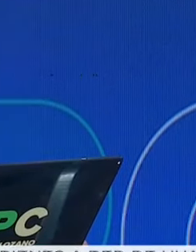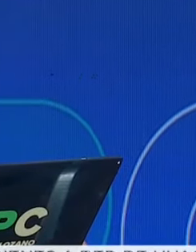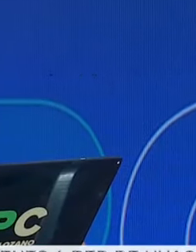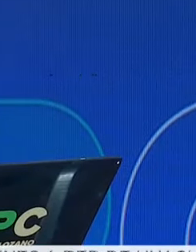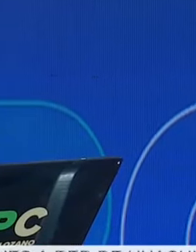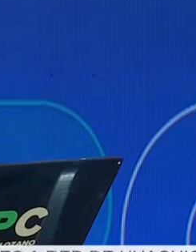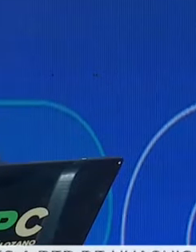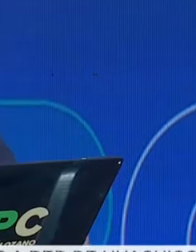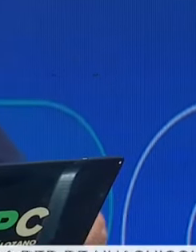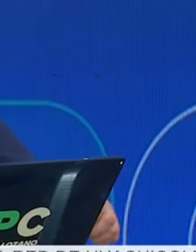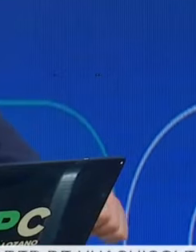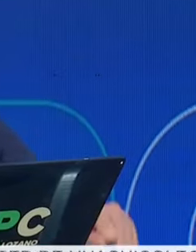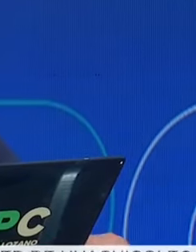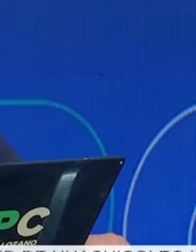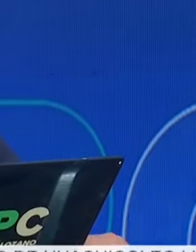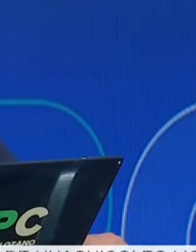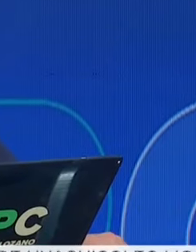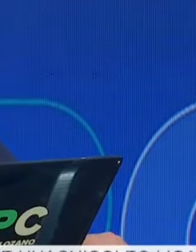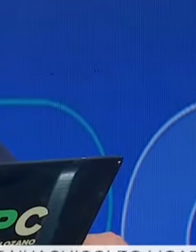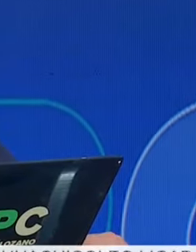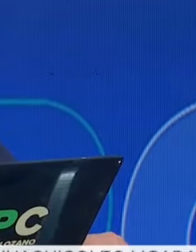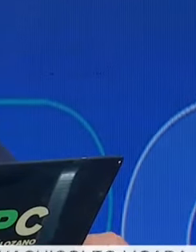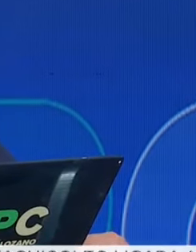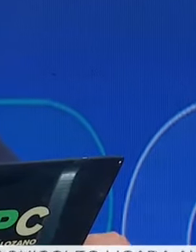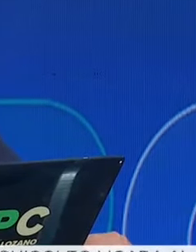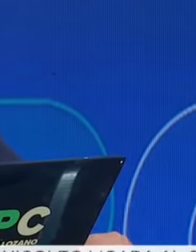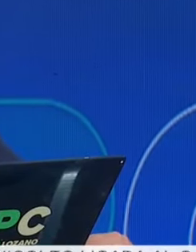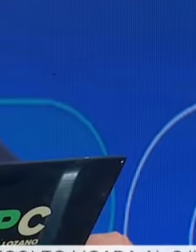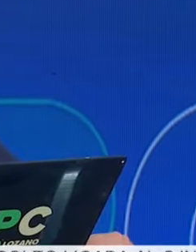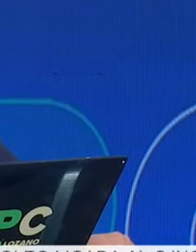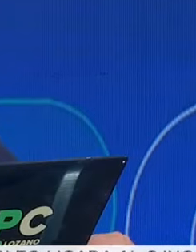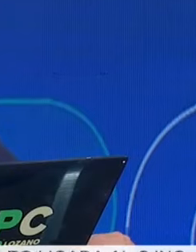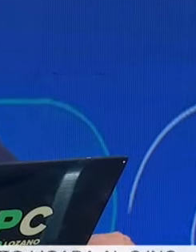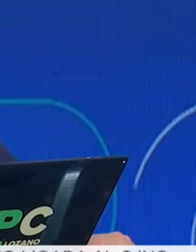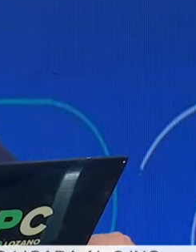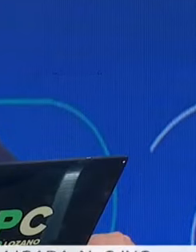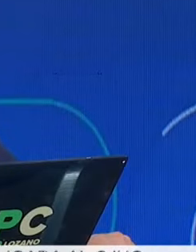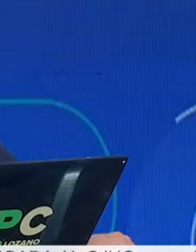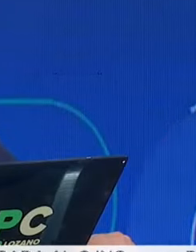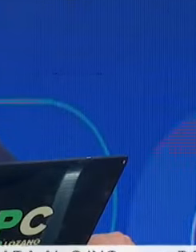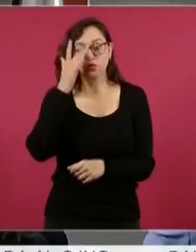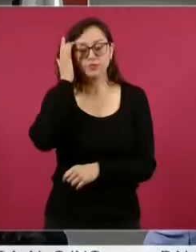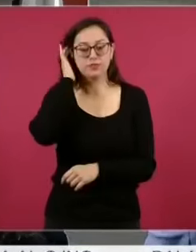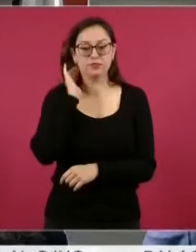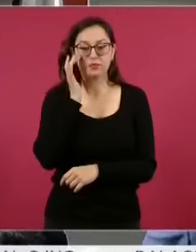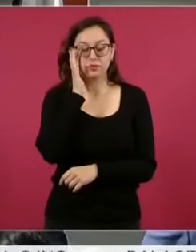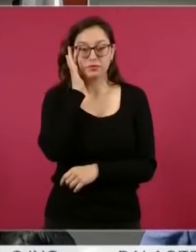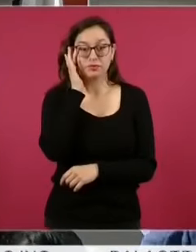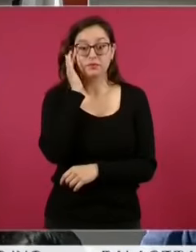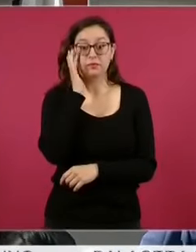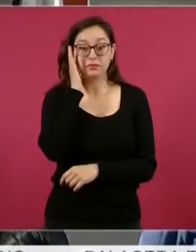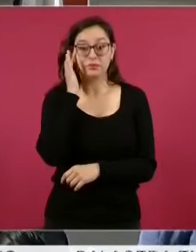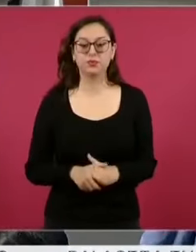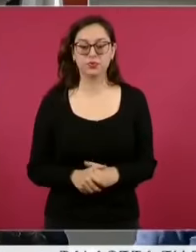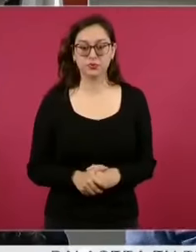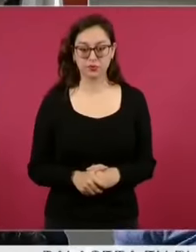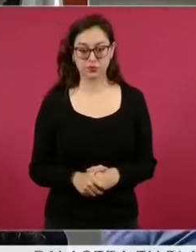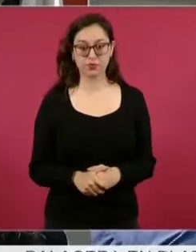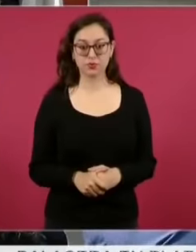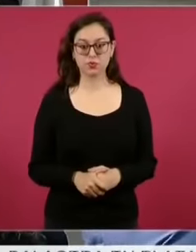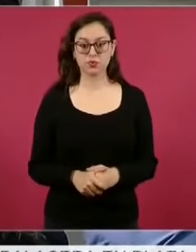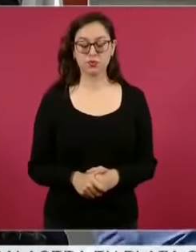Antes de irnos, el presidente Andrés Manuel López Obrador sobre lo que pasó ayer en el Senado. Es una decisión